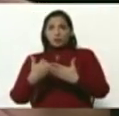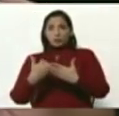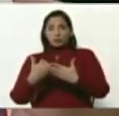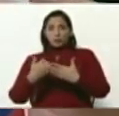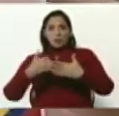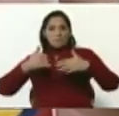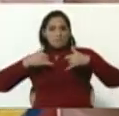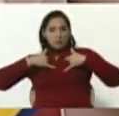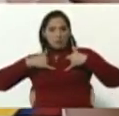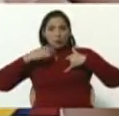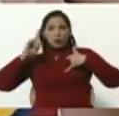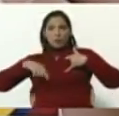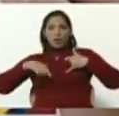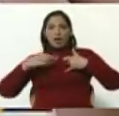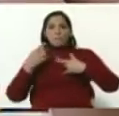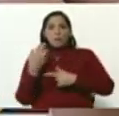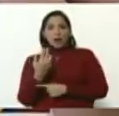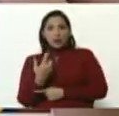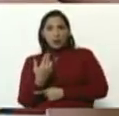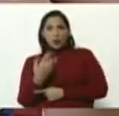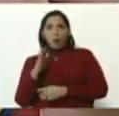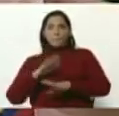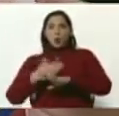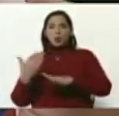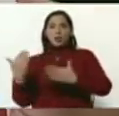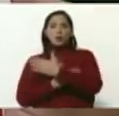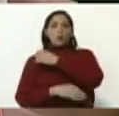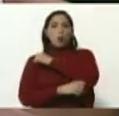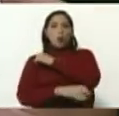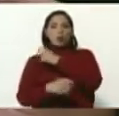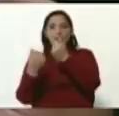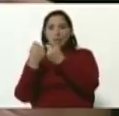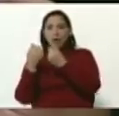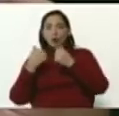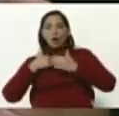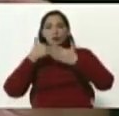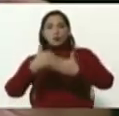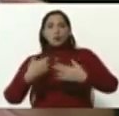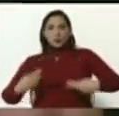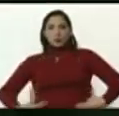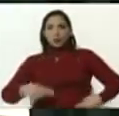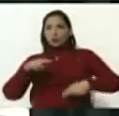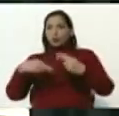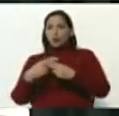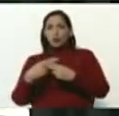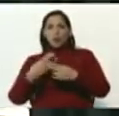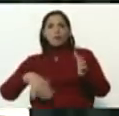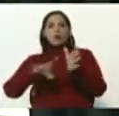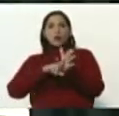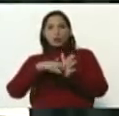y a la de su pareja, porque se robó los reales de la ayuda humanitaria y jamás volvieron a saber de él.